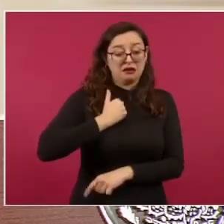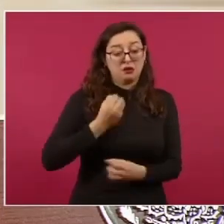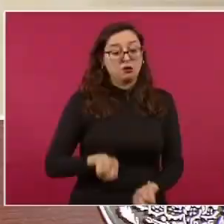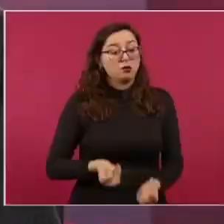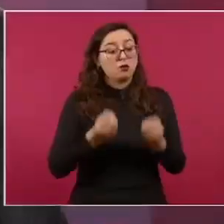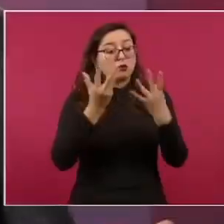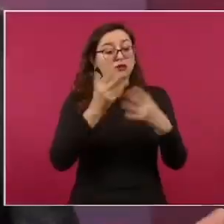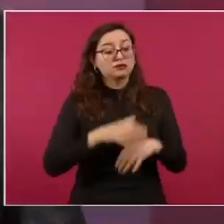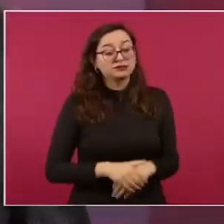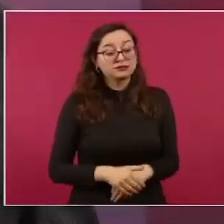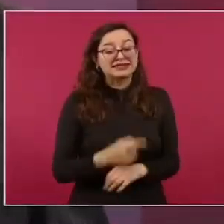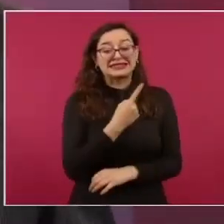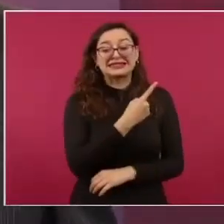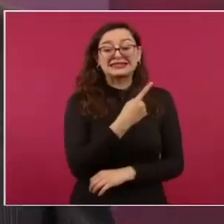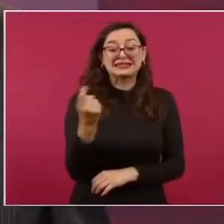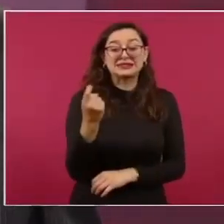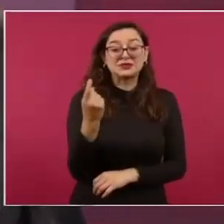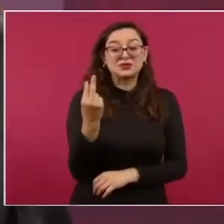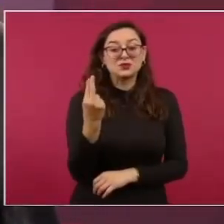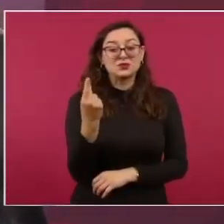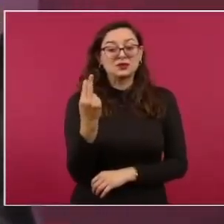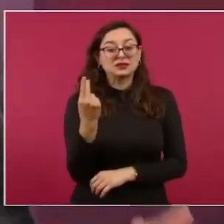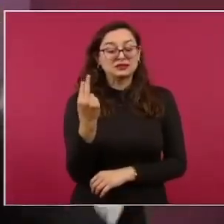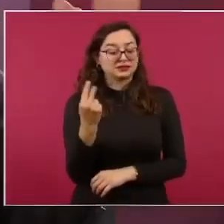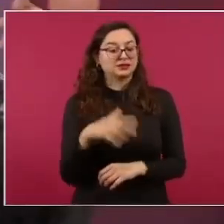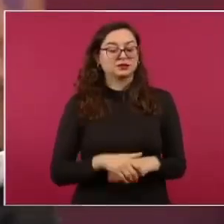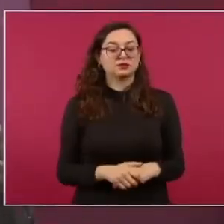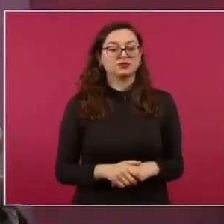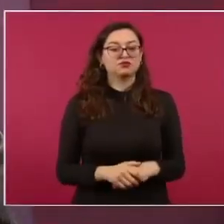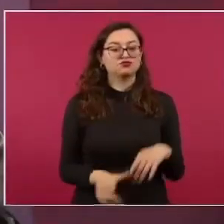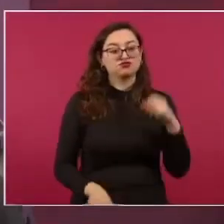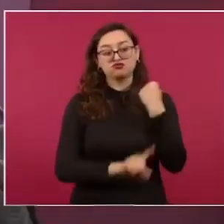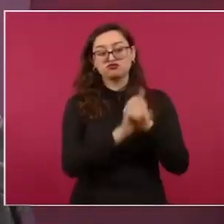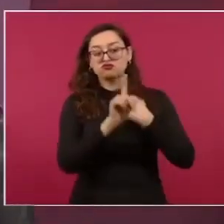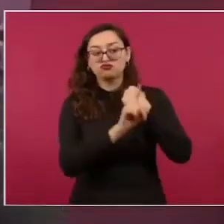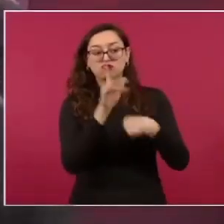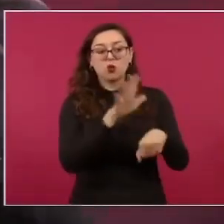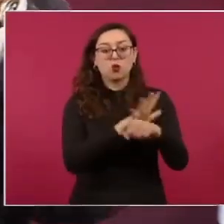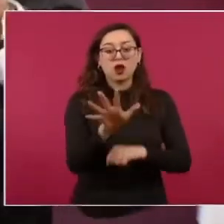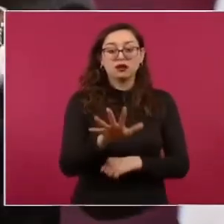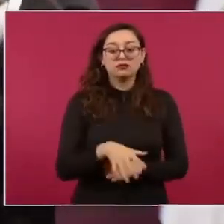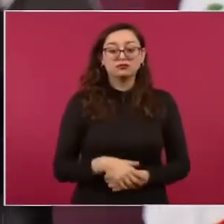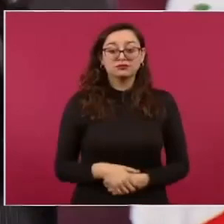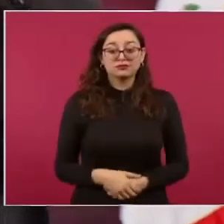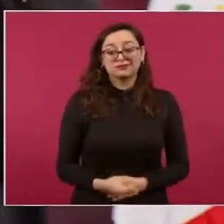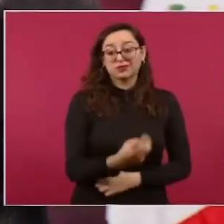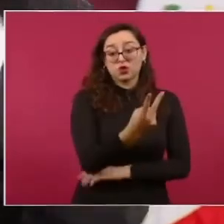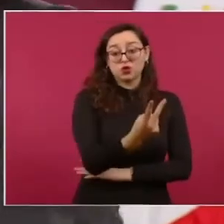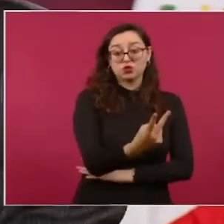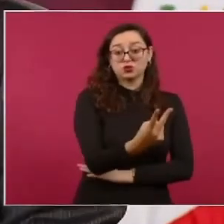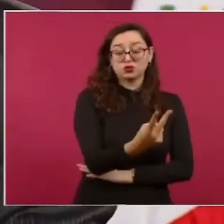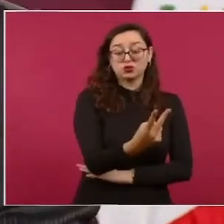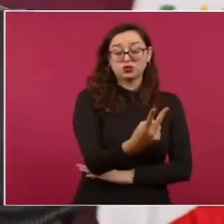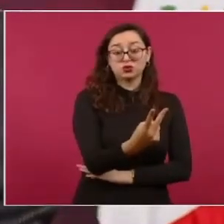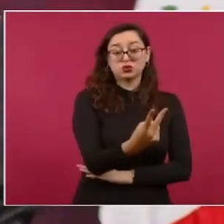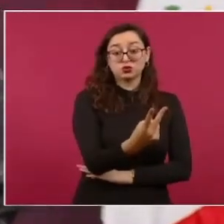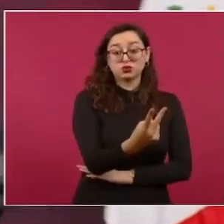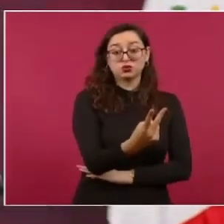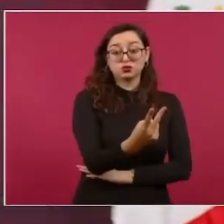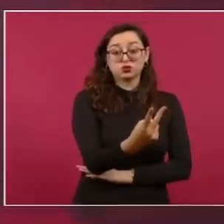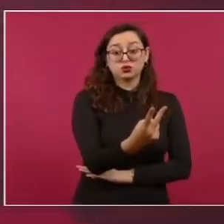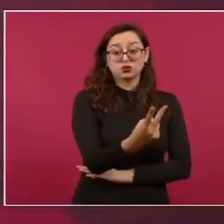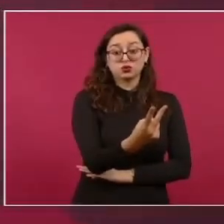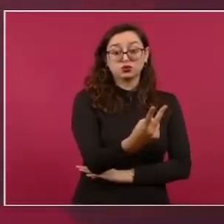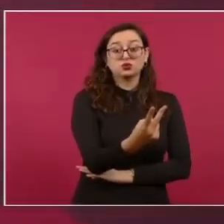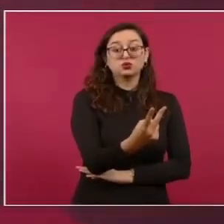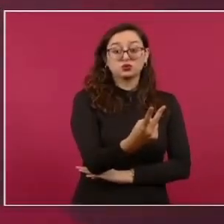y tenemos solo problemas en 2, y además tienen razón,